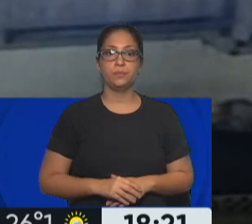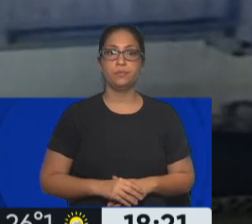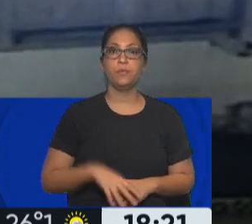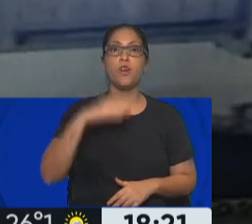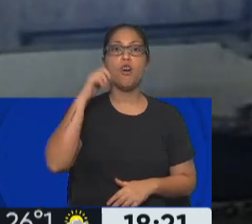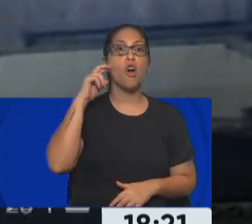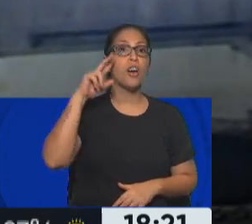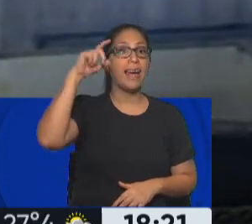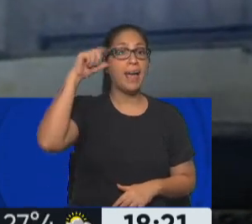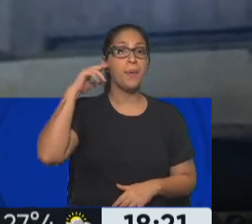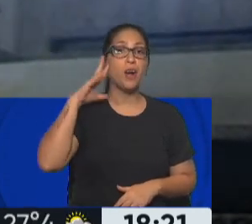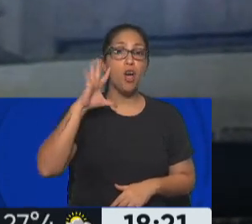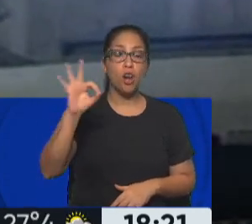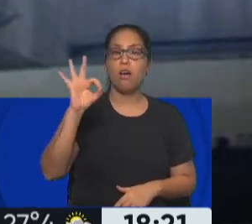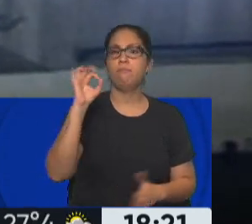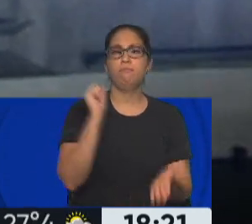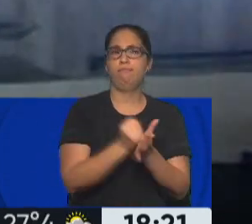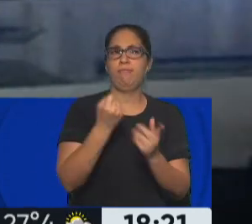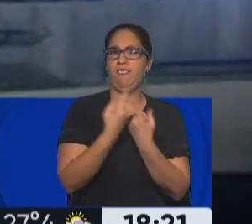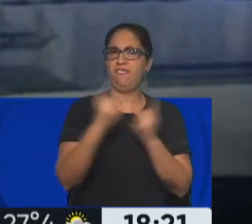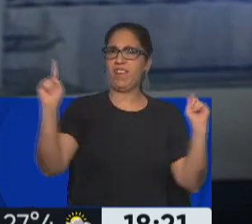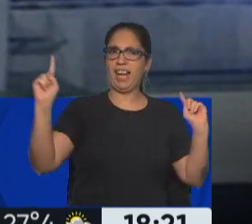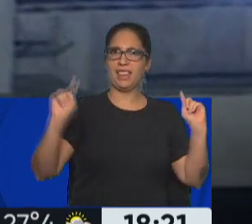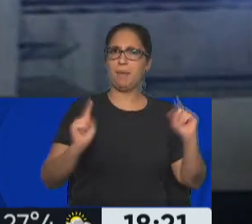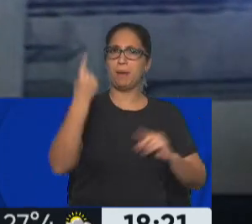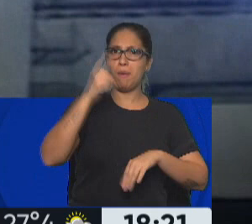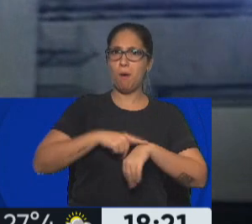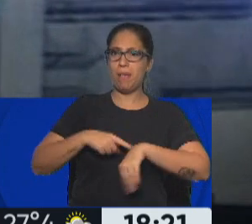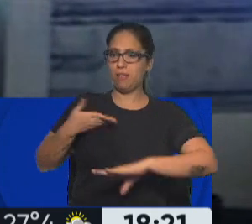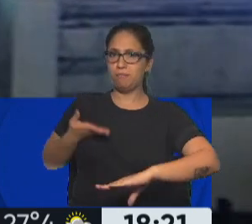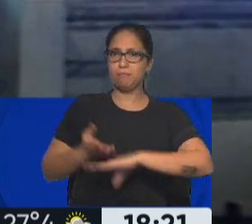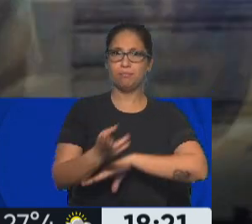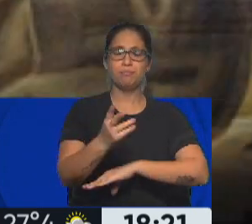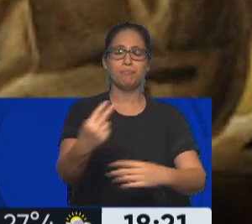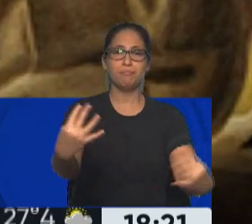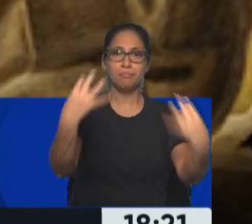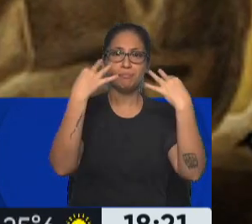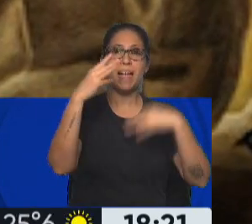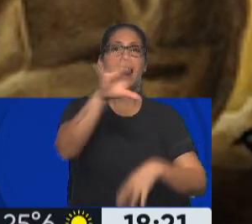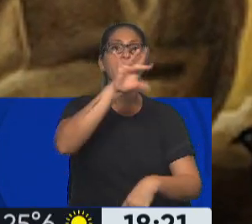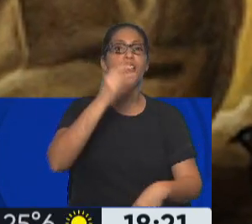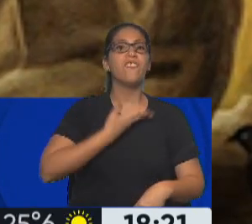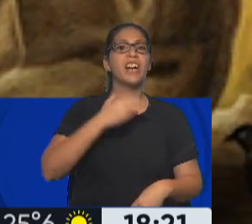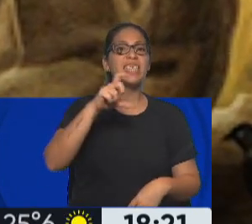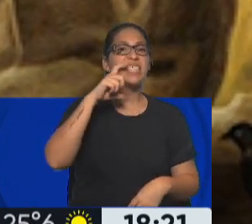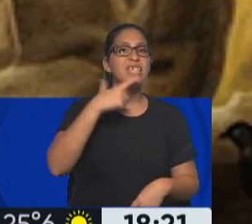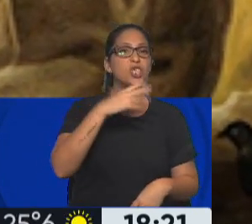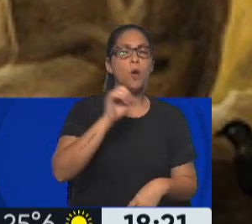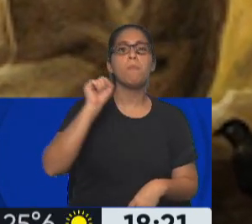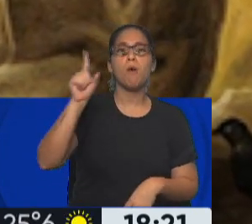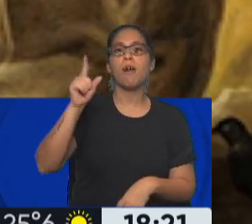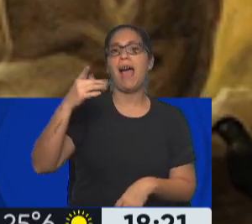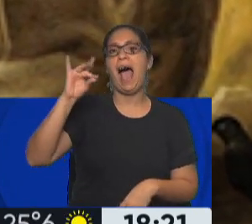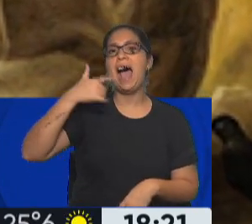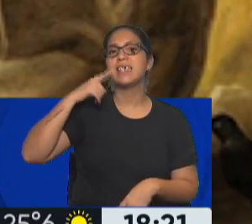Jorge Bergoglio marcó la diferencia desde su primera aparición como Papa. Eligió llamarse Francisco por San Francisco de